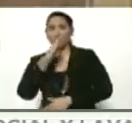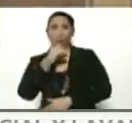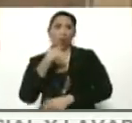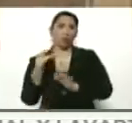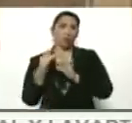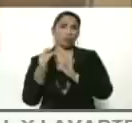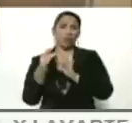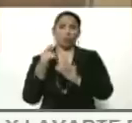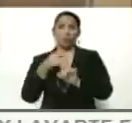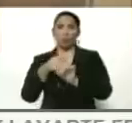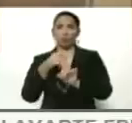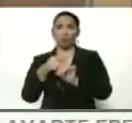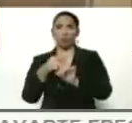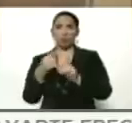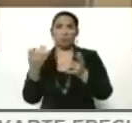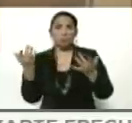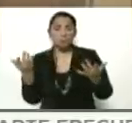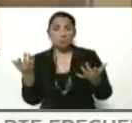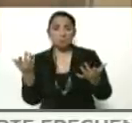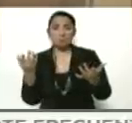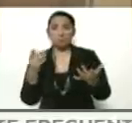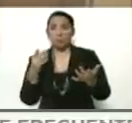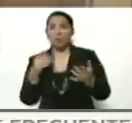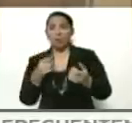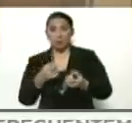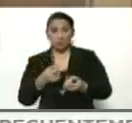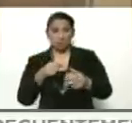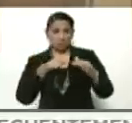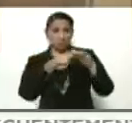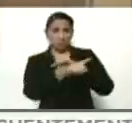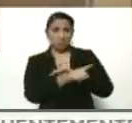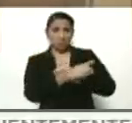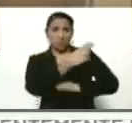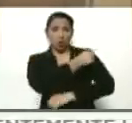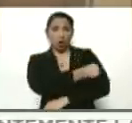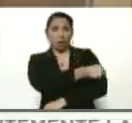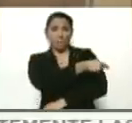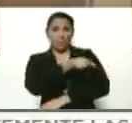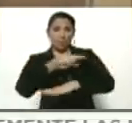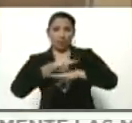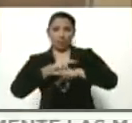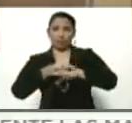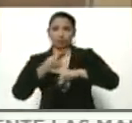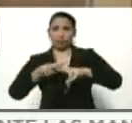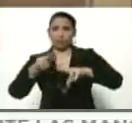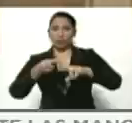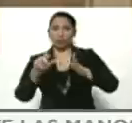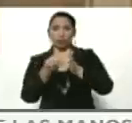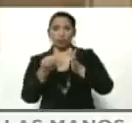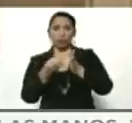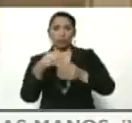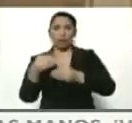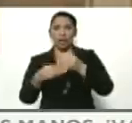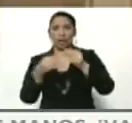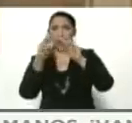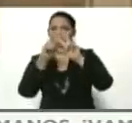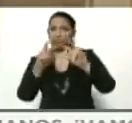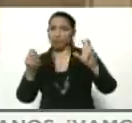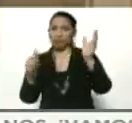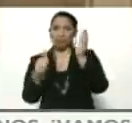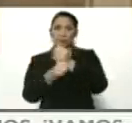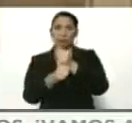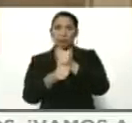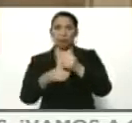contactos positivos. La llevan a esta bebé a un hospital pediátrico donde le ha sido diagnosticada